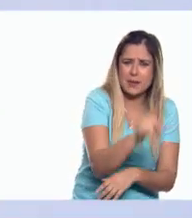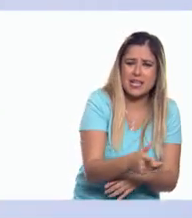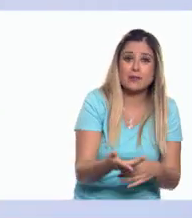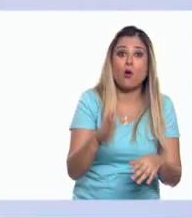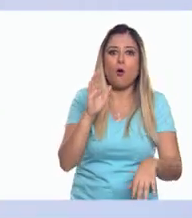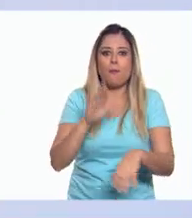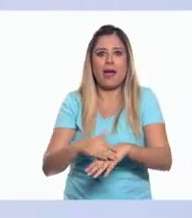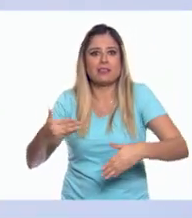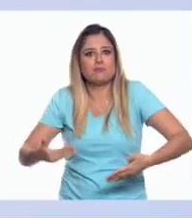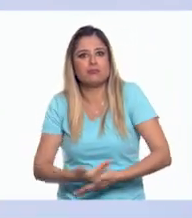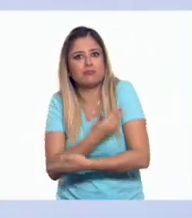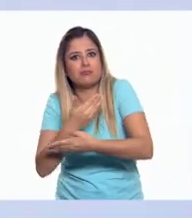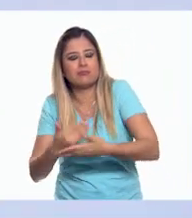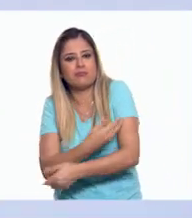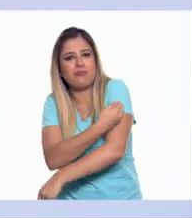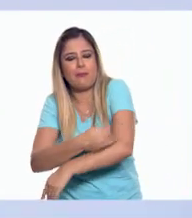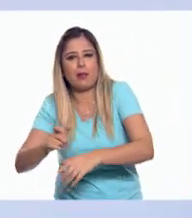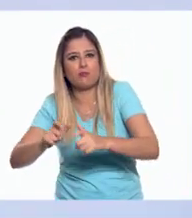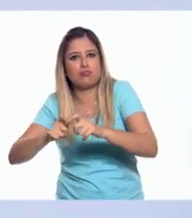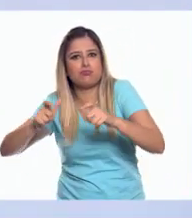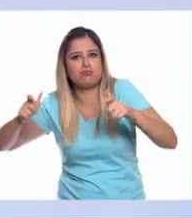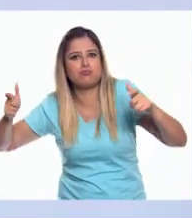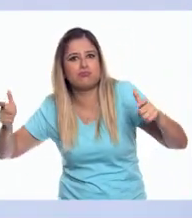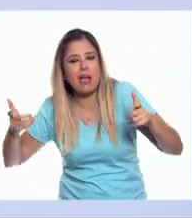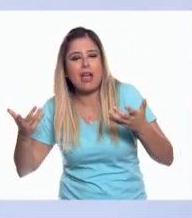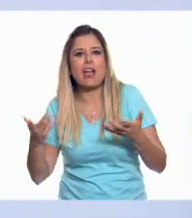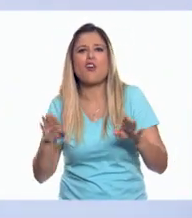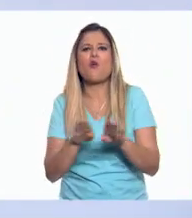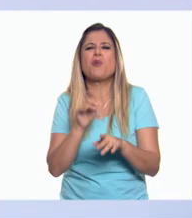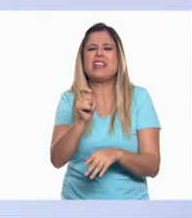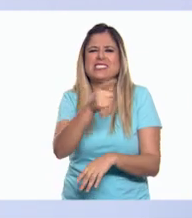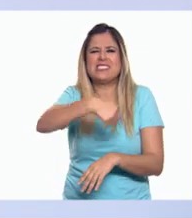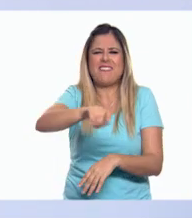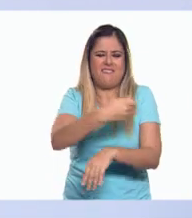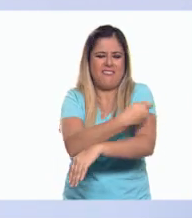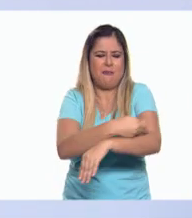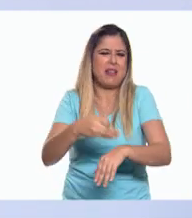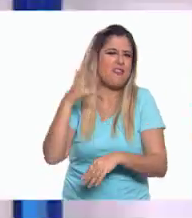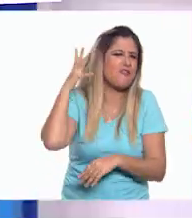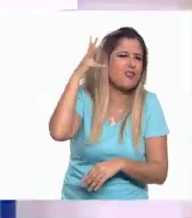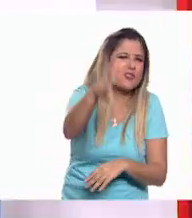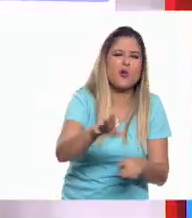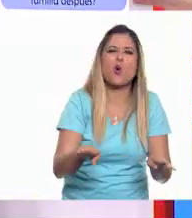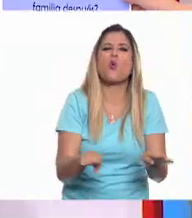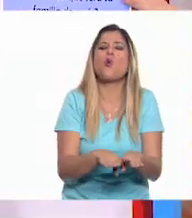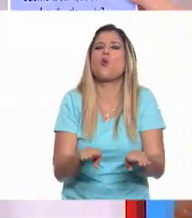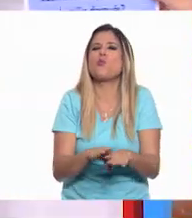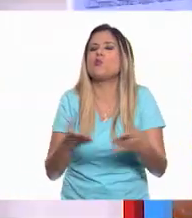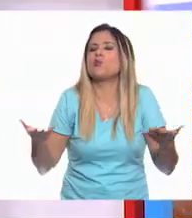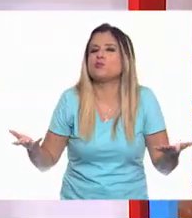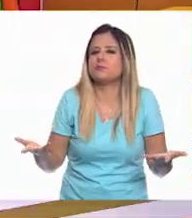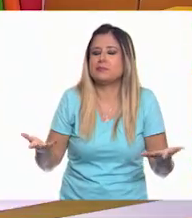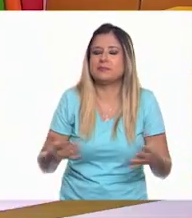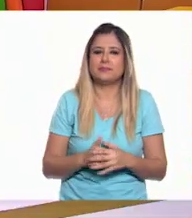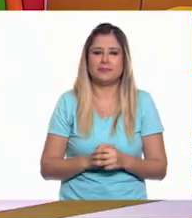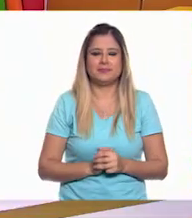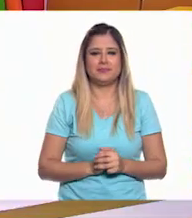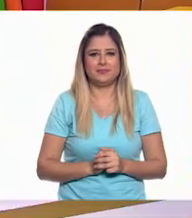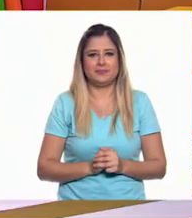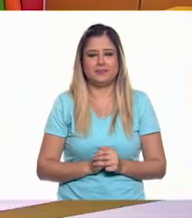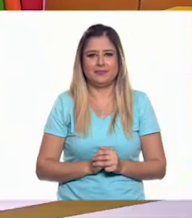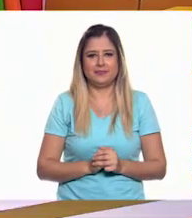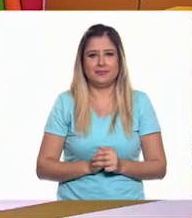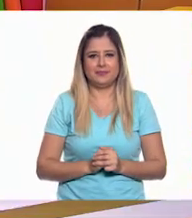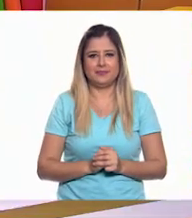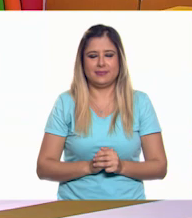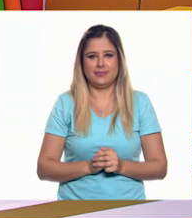más integrantes? ¿Qué estaremos haciendo como familia? ¿Cómo será nuestra familia después?